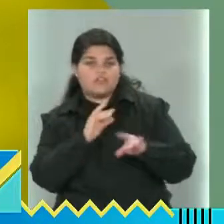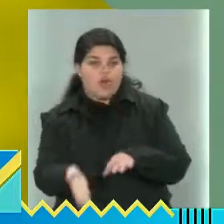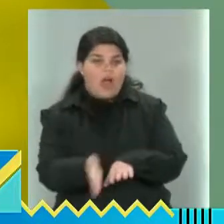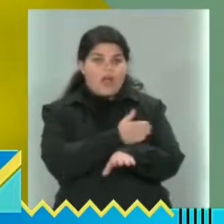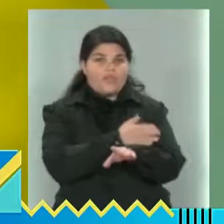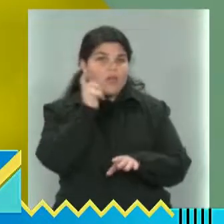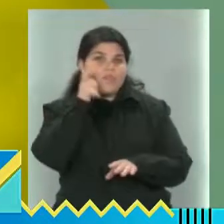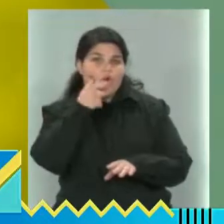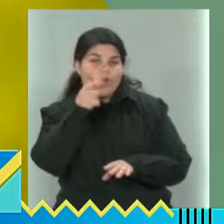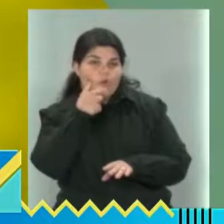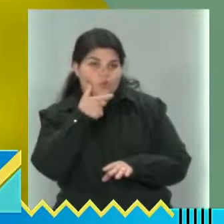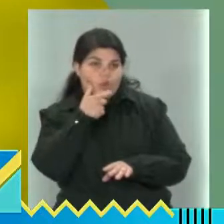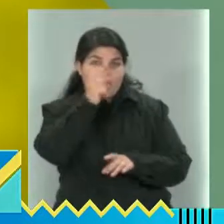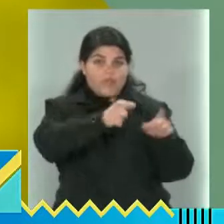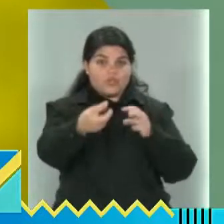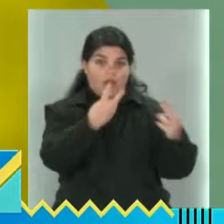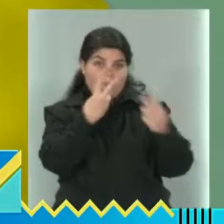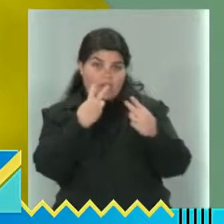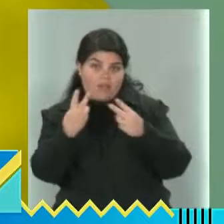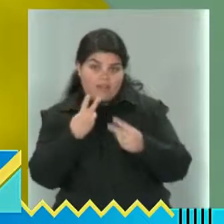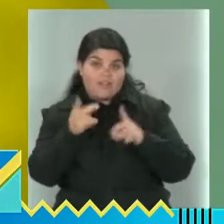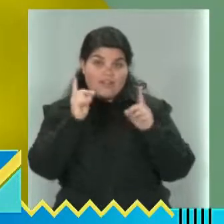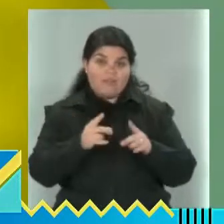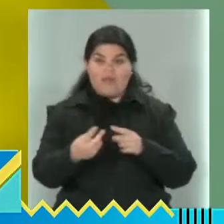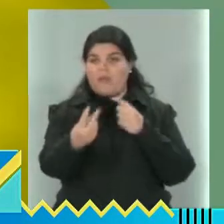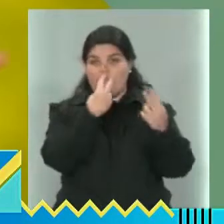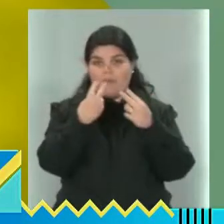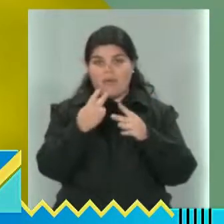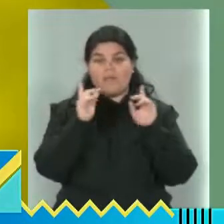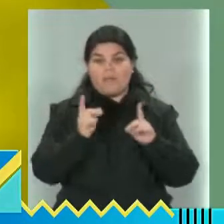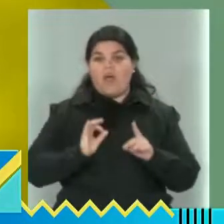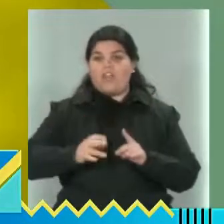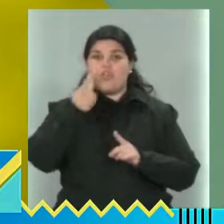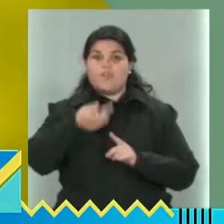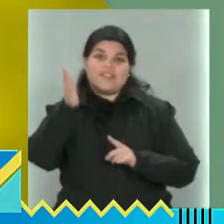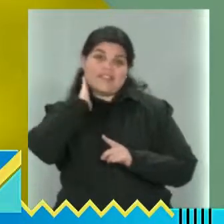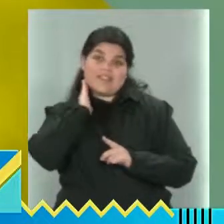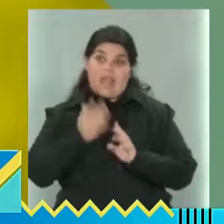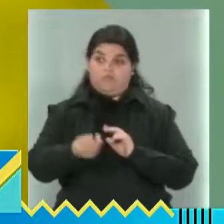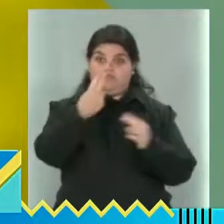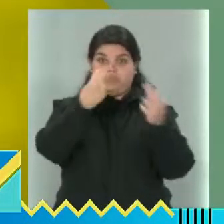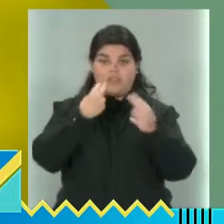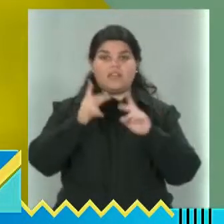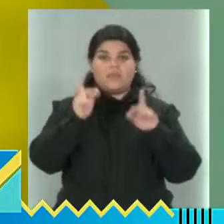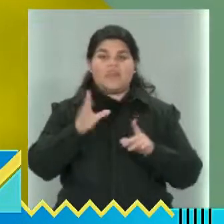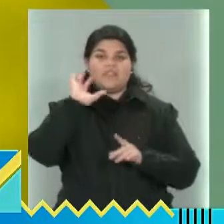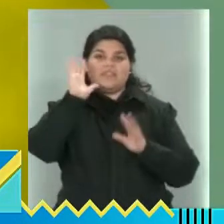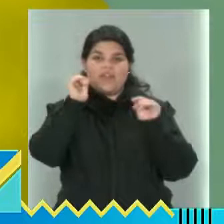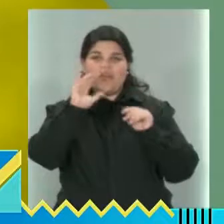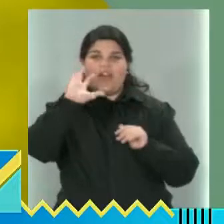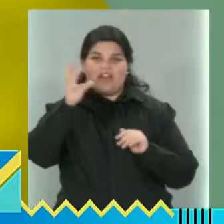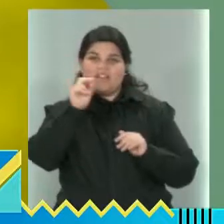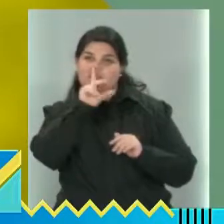producción, aquellos que nos están mirando y que por supuesto nos siguen desde ese 2016, como bien decía, saludarlos a través de Canal 30 TDA, Canal